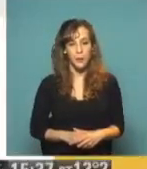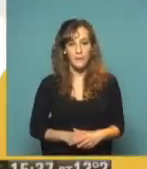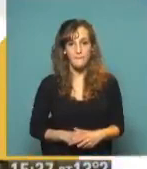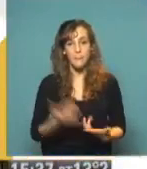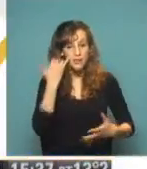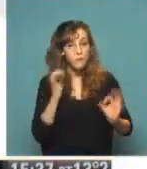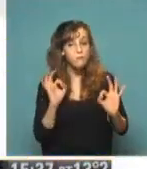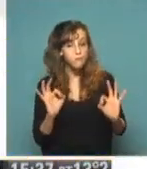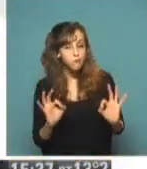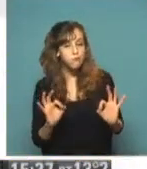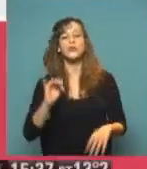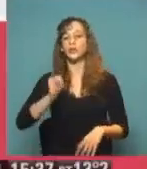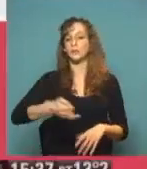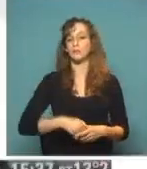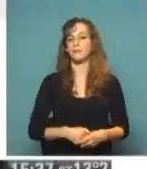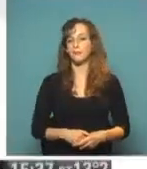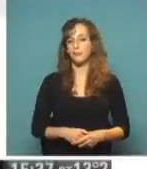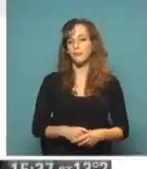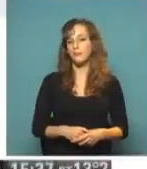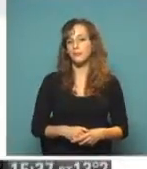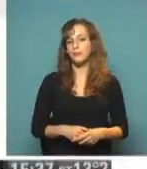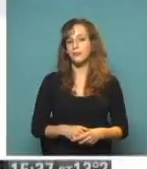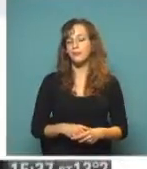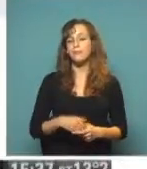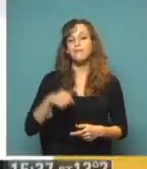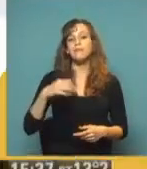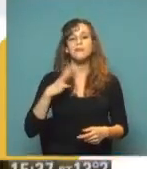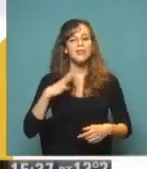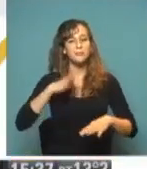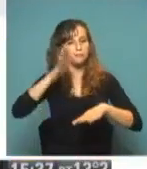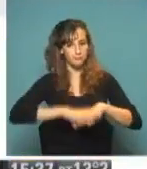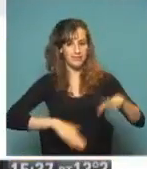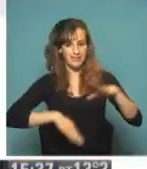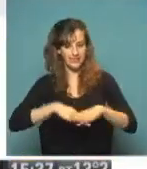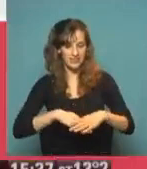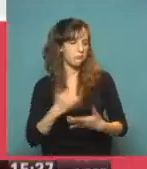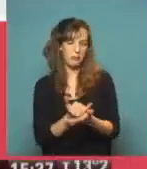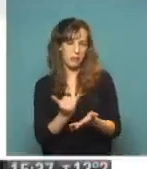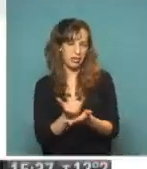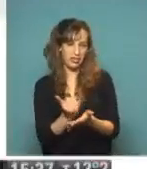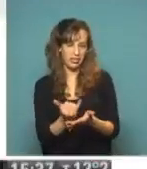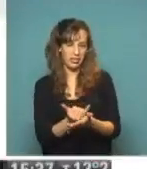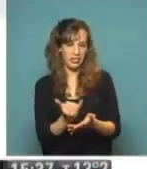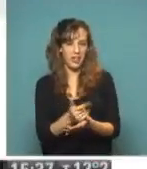¿Venimos bien? Muy bien. La sonrisa. Bueno, y después hay que ponerle los piecitos, que son dos rayitas.